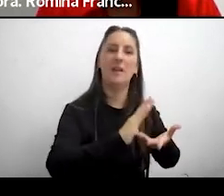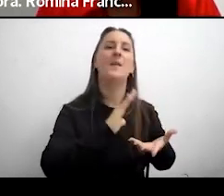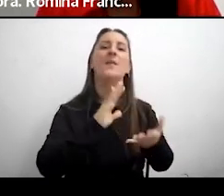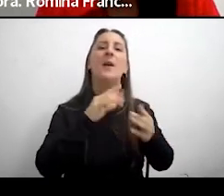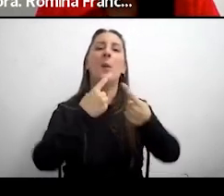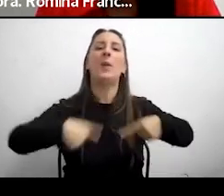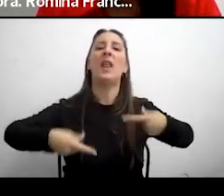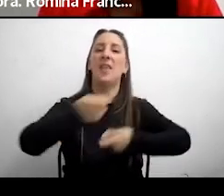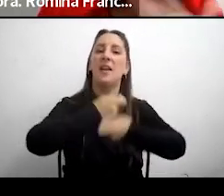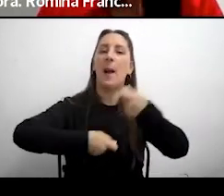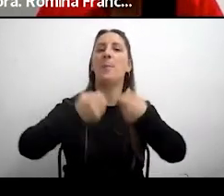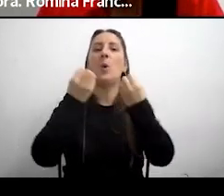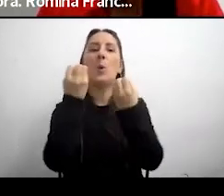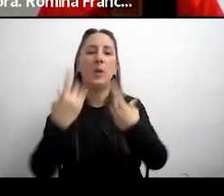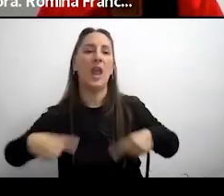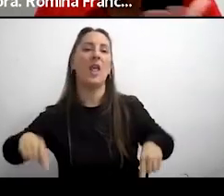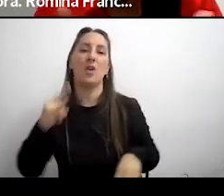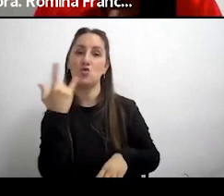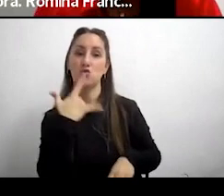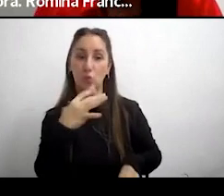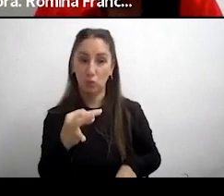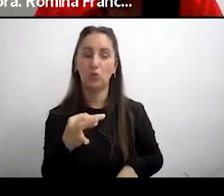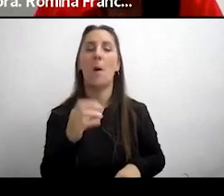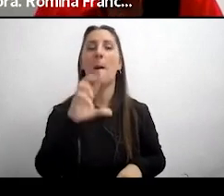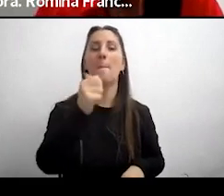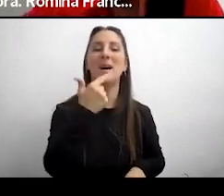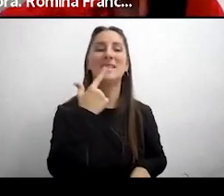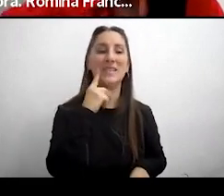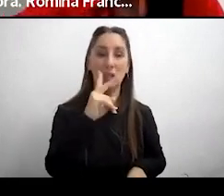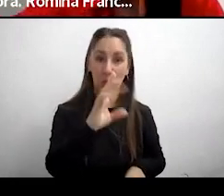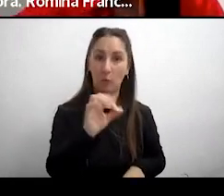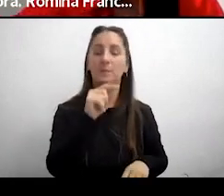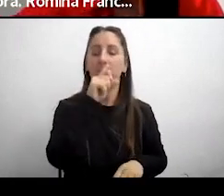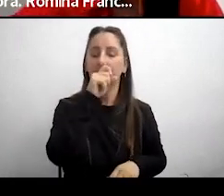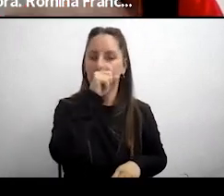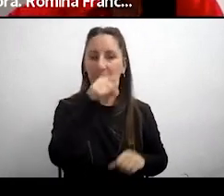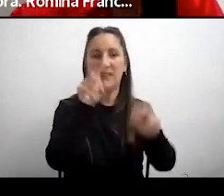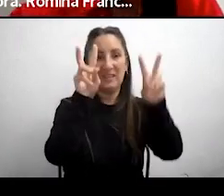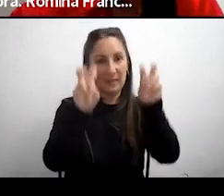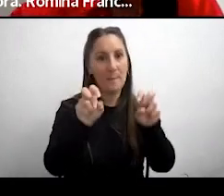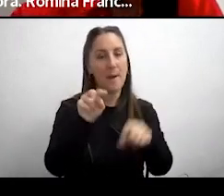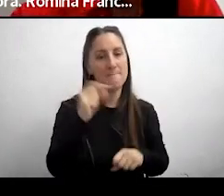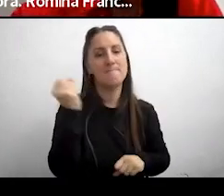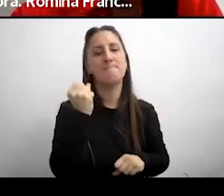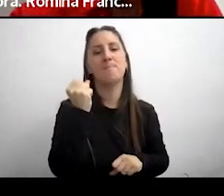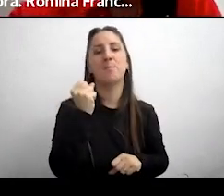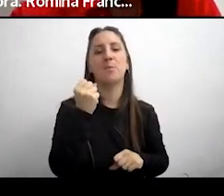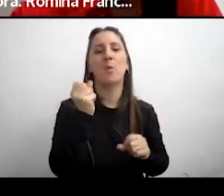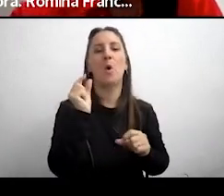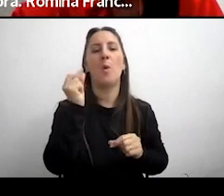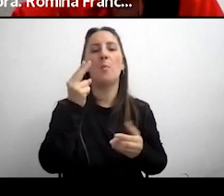cambio a bienes de uso, y en cuanto a pasivos, básicamente este tema a destacar de la prohibición de impuesto a las